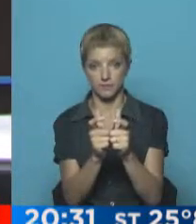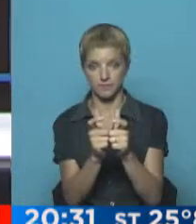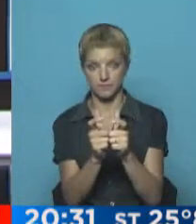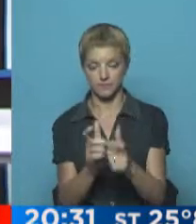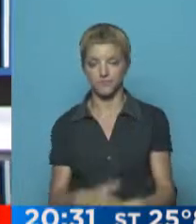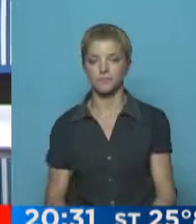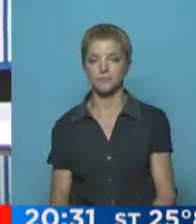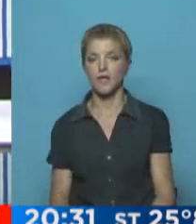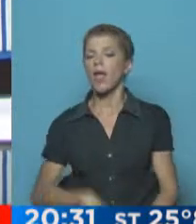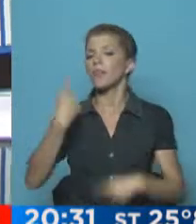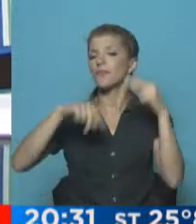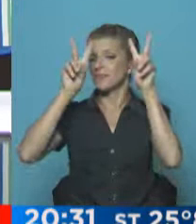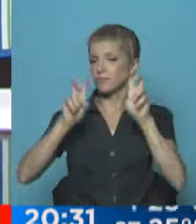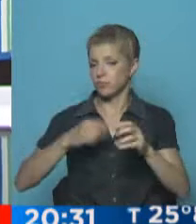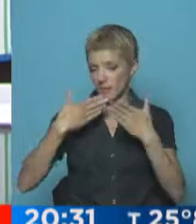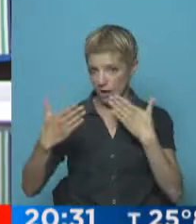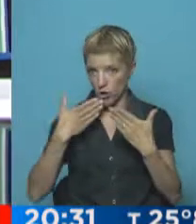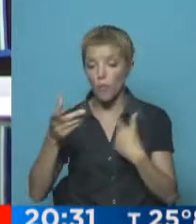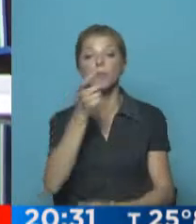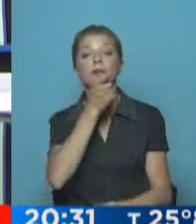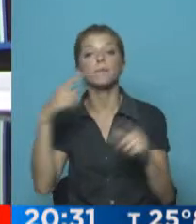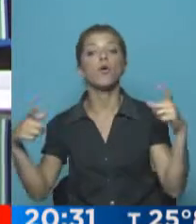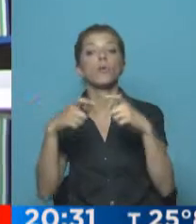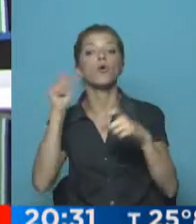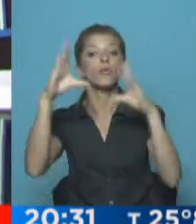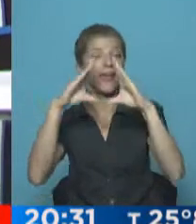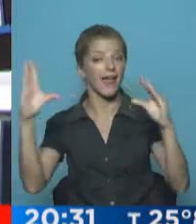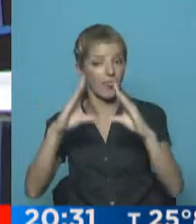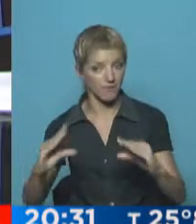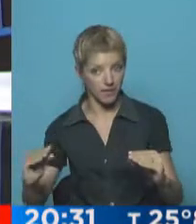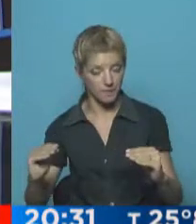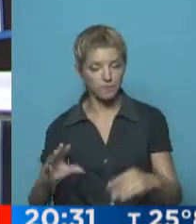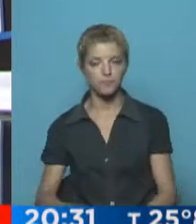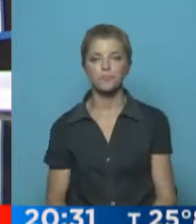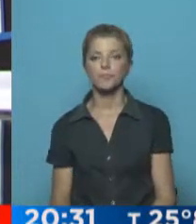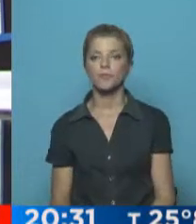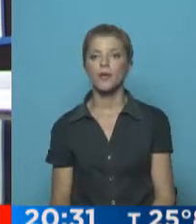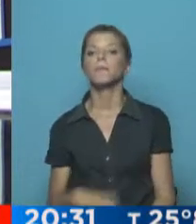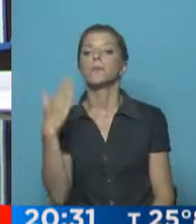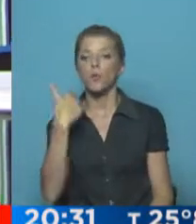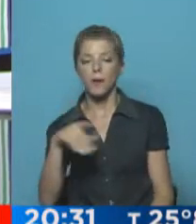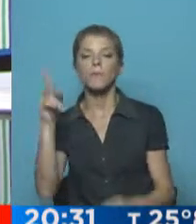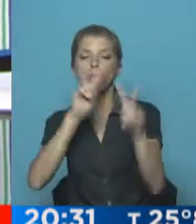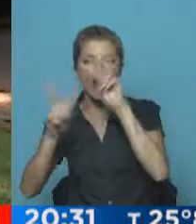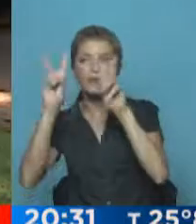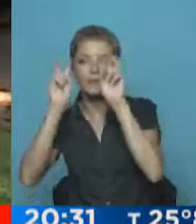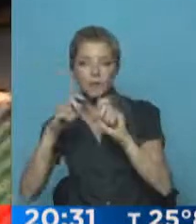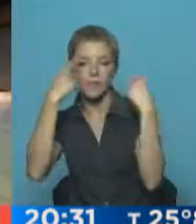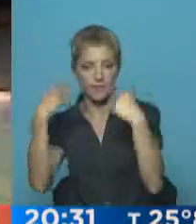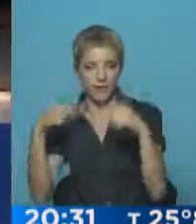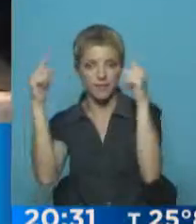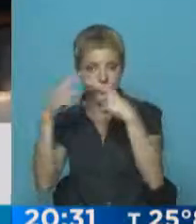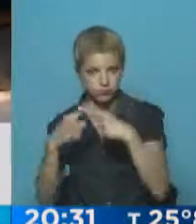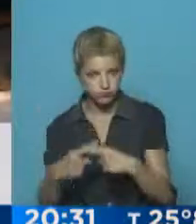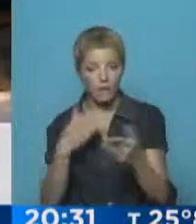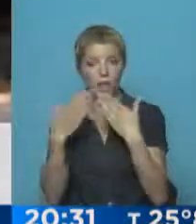Larreta. Varios temas trataron ambos. Entre ellos el bono navideño, pero lo que pretenden es una agenda conjunta de temas. El